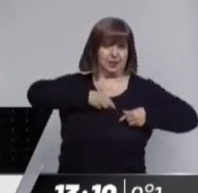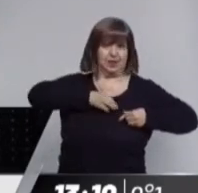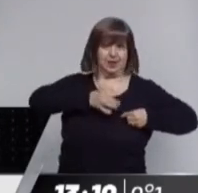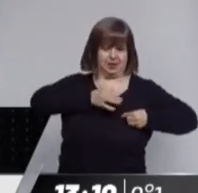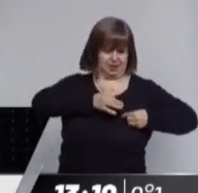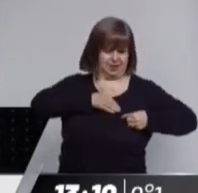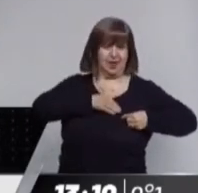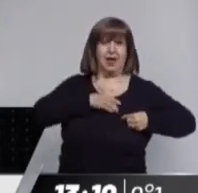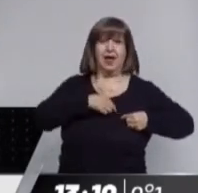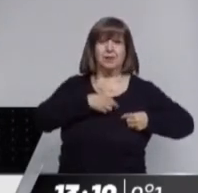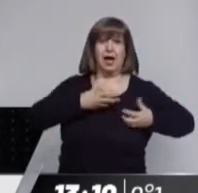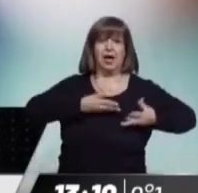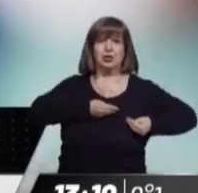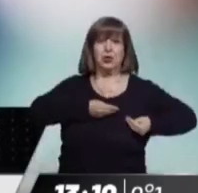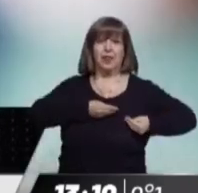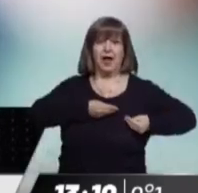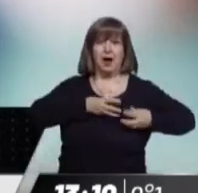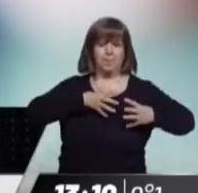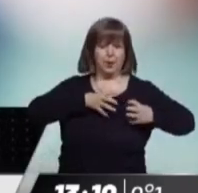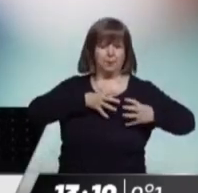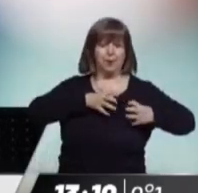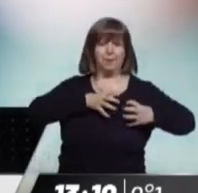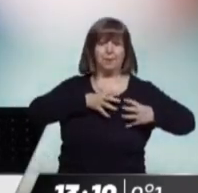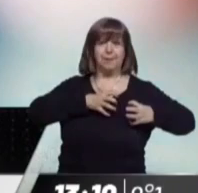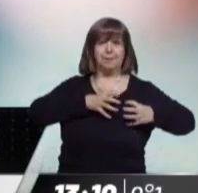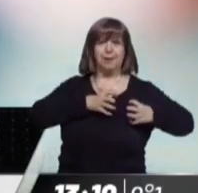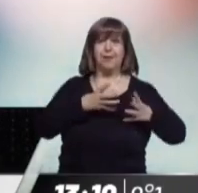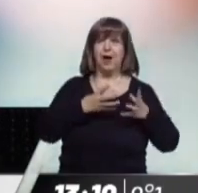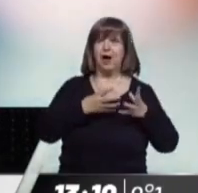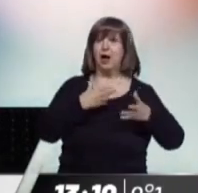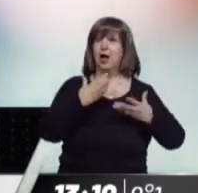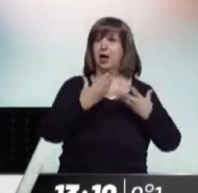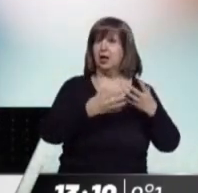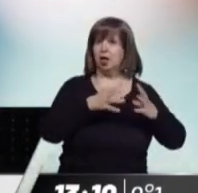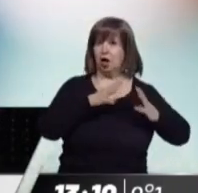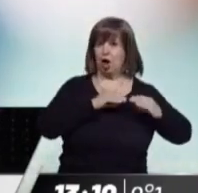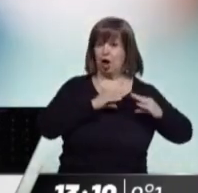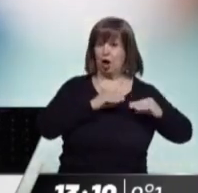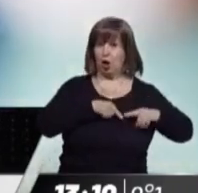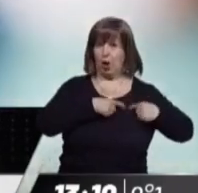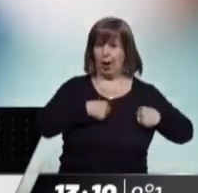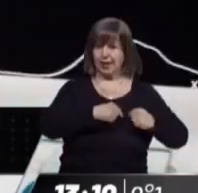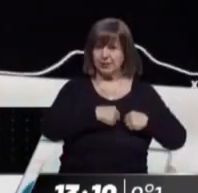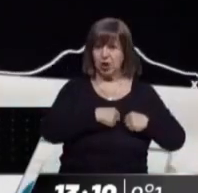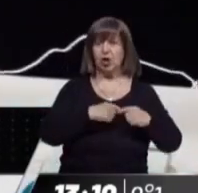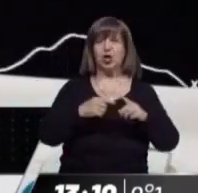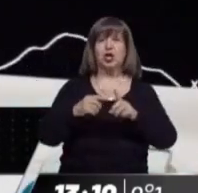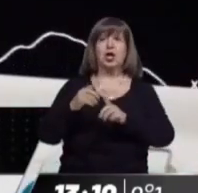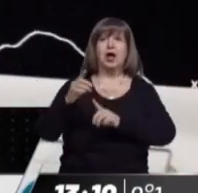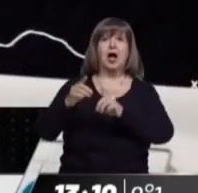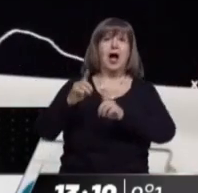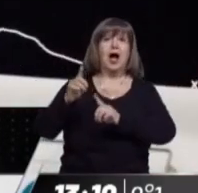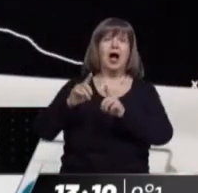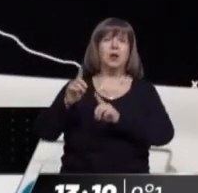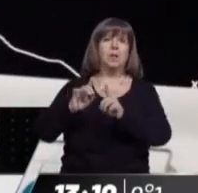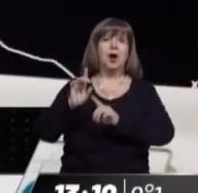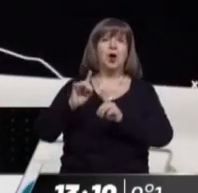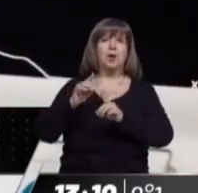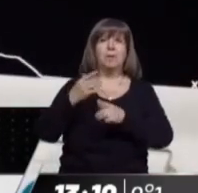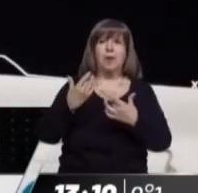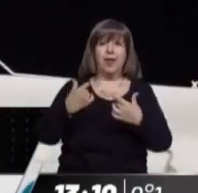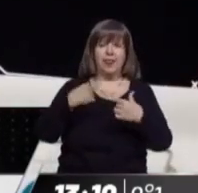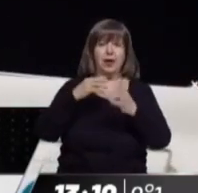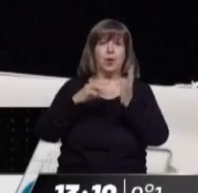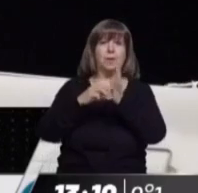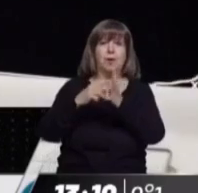importados entonces en nuestro sector en lo que es te doy un ejemplo un paciente que viene con un aneurisma da horta abdominal